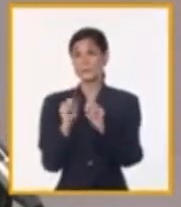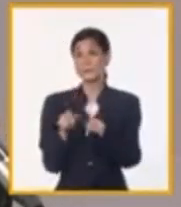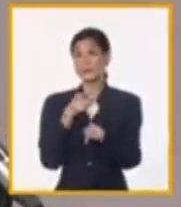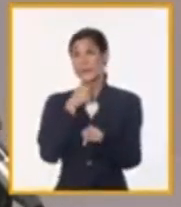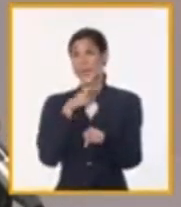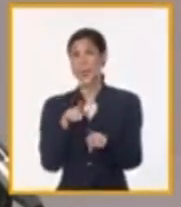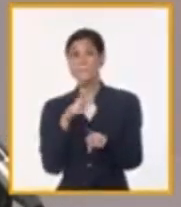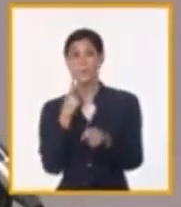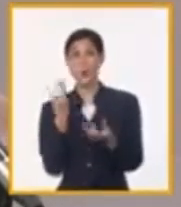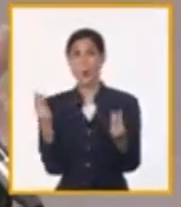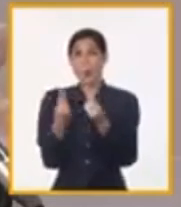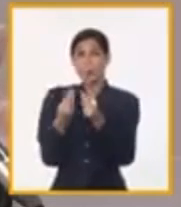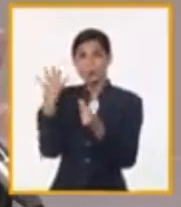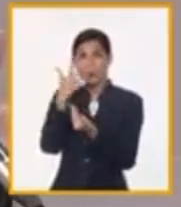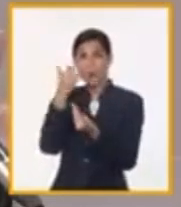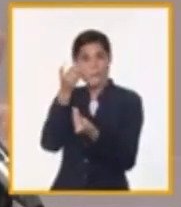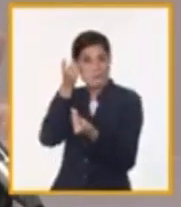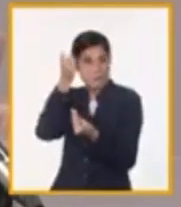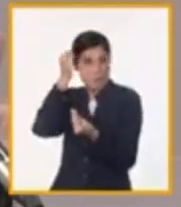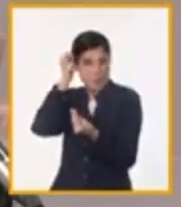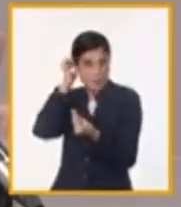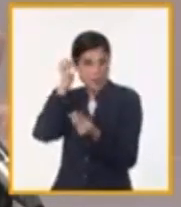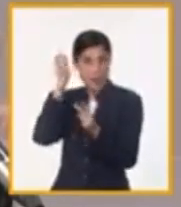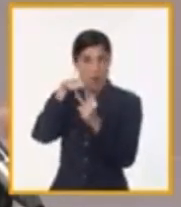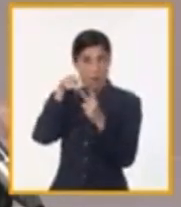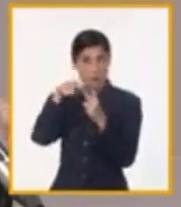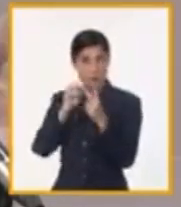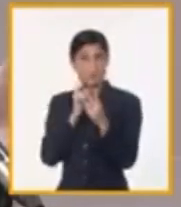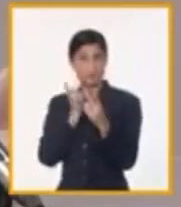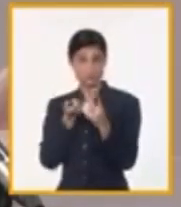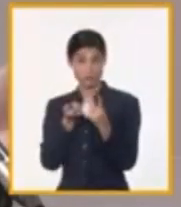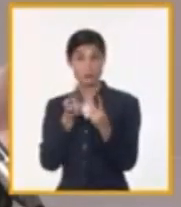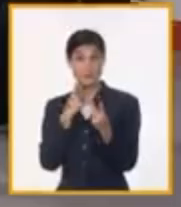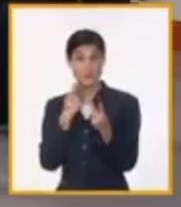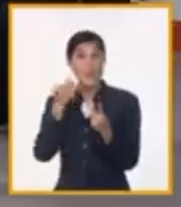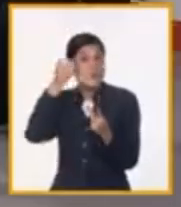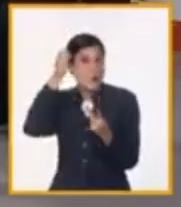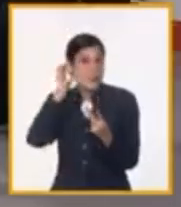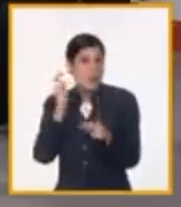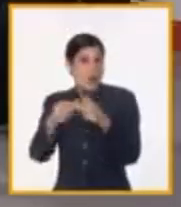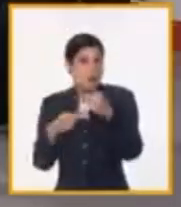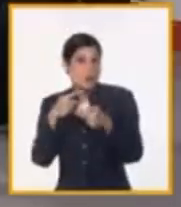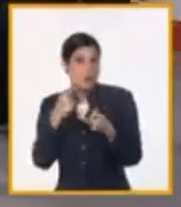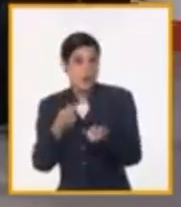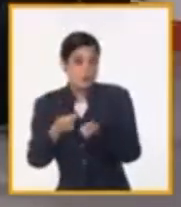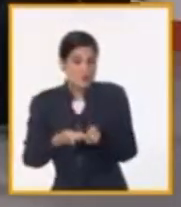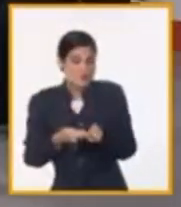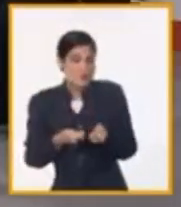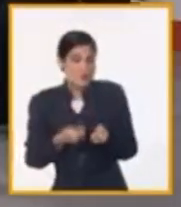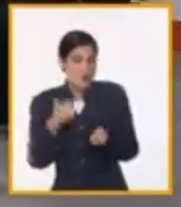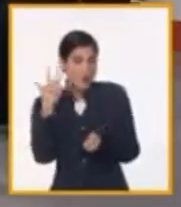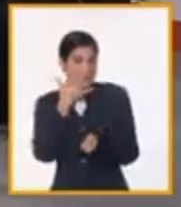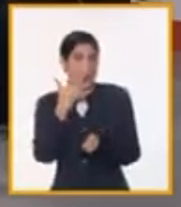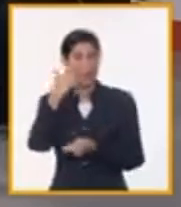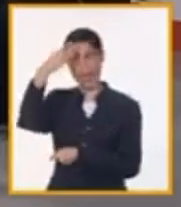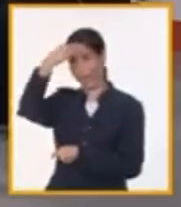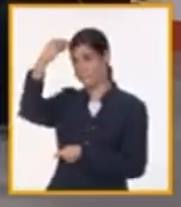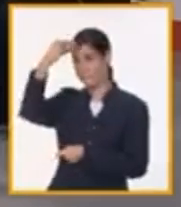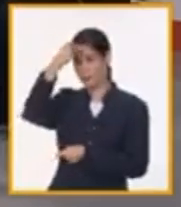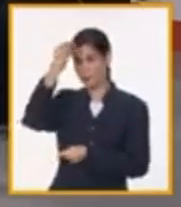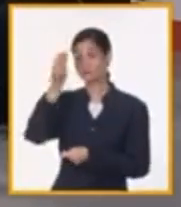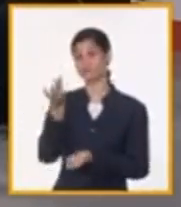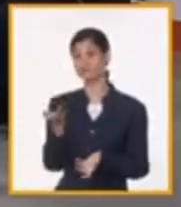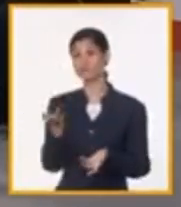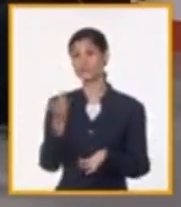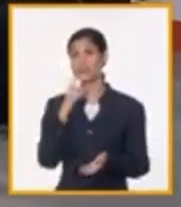Corina Machado definitivamente María Corina no tenía la las pruebas así lo ha demostrado la oposición hasta ahora y entonces dice Bueno mi